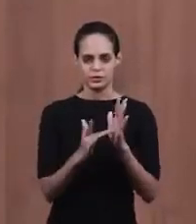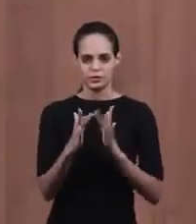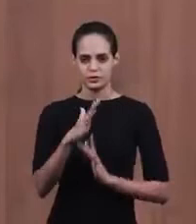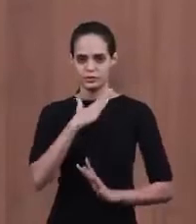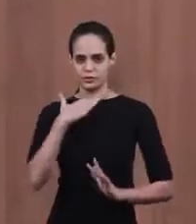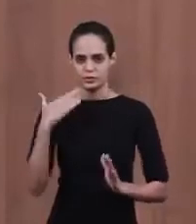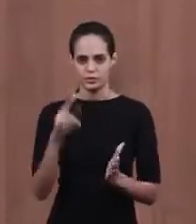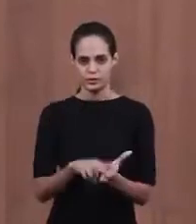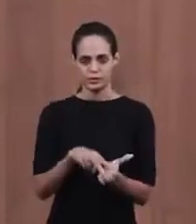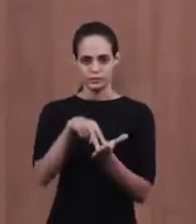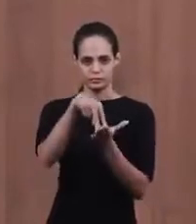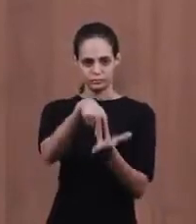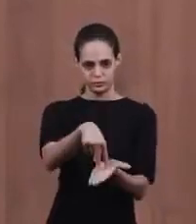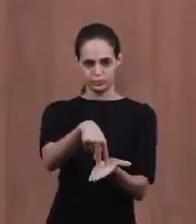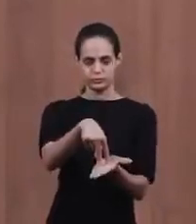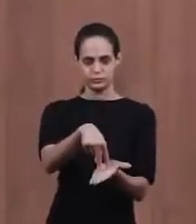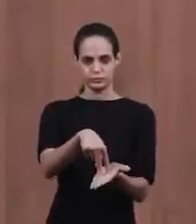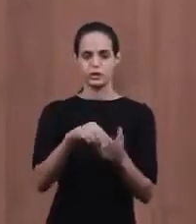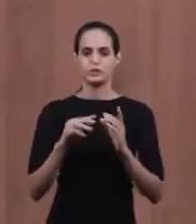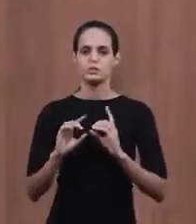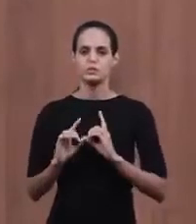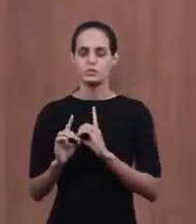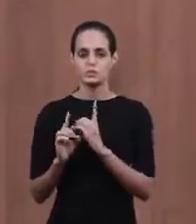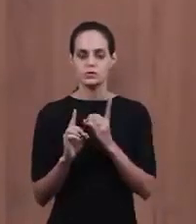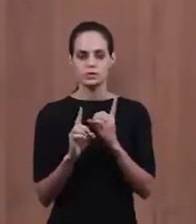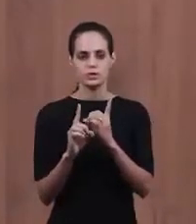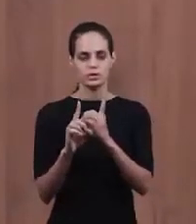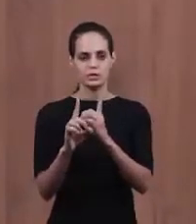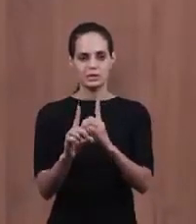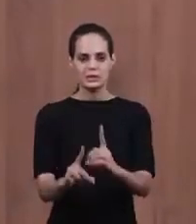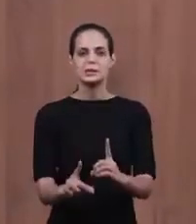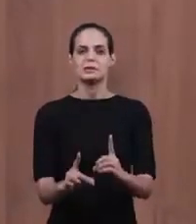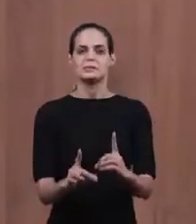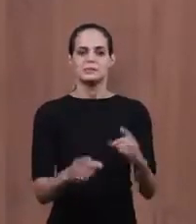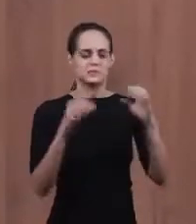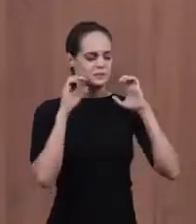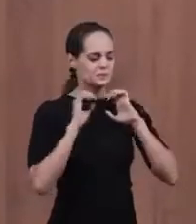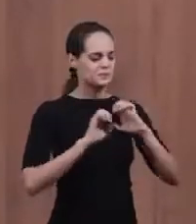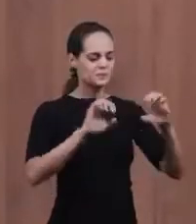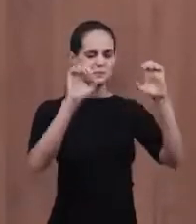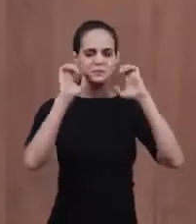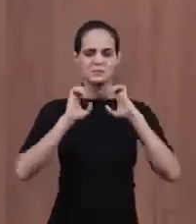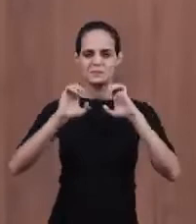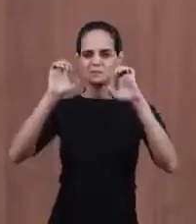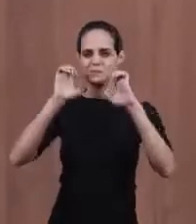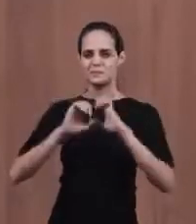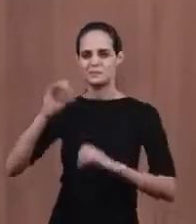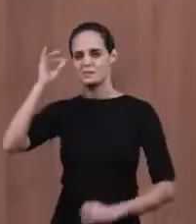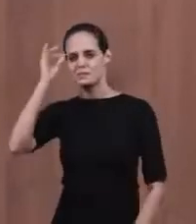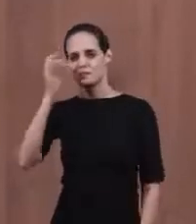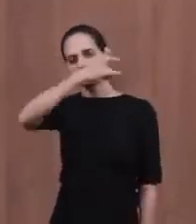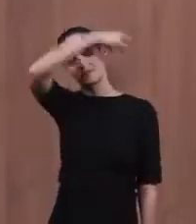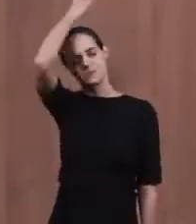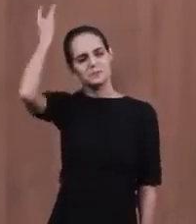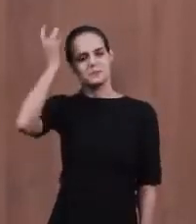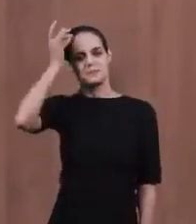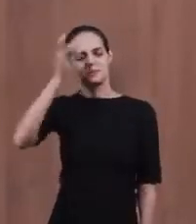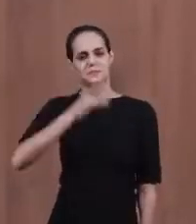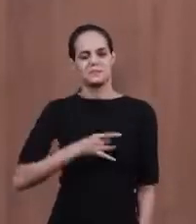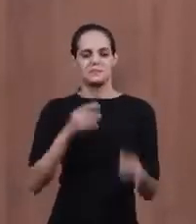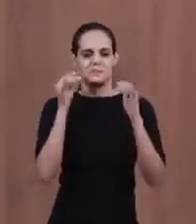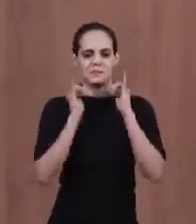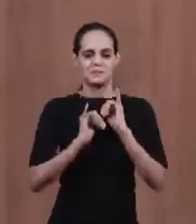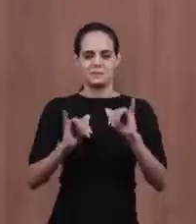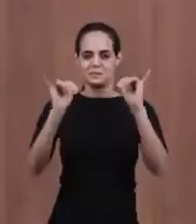de Jesús, los discípulos salieron llenos del Espíritu Santo, anunciando que Jesús